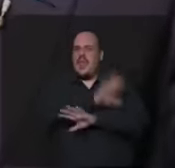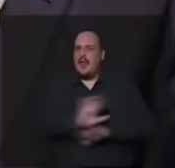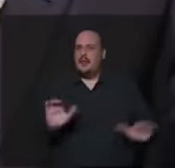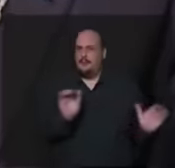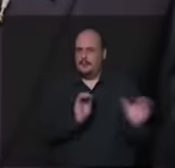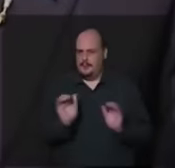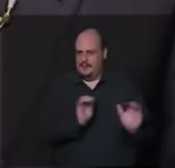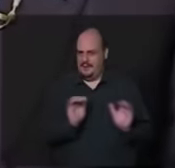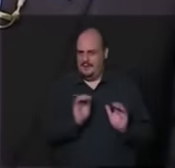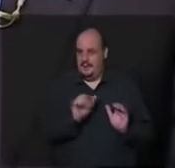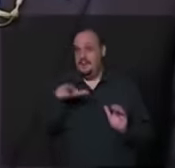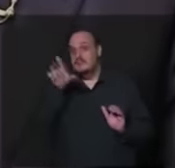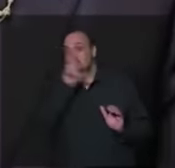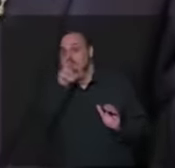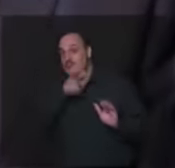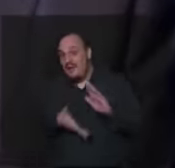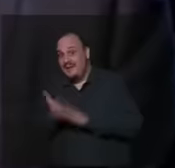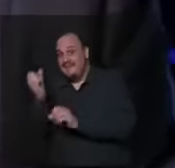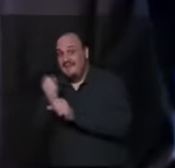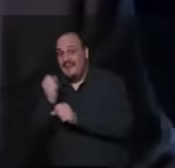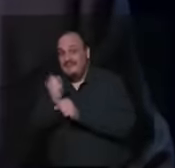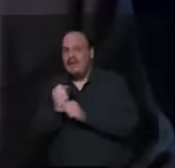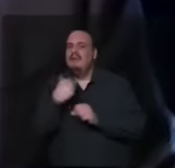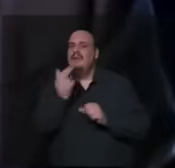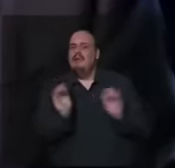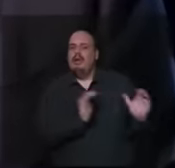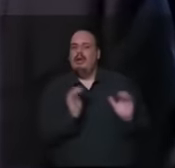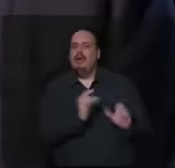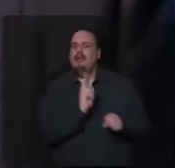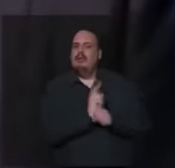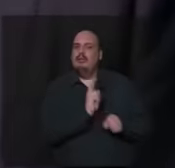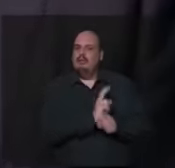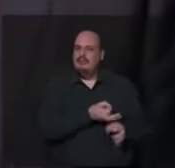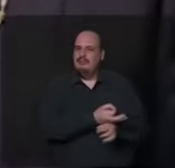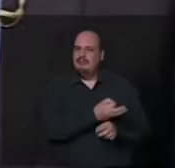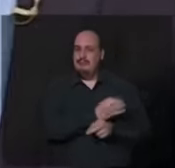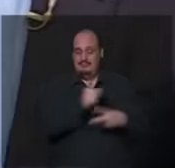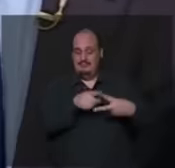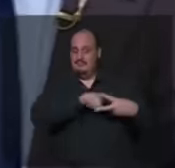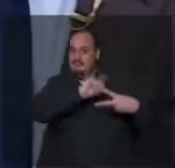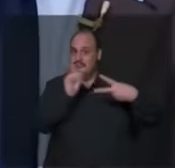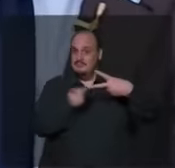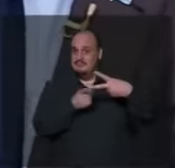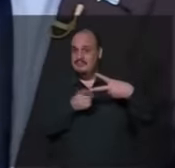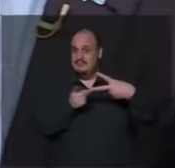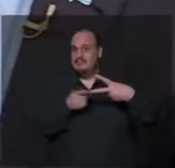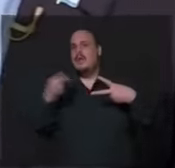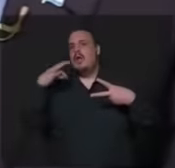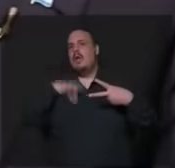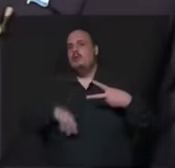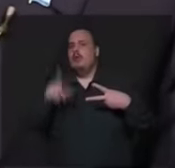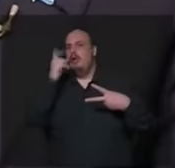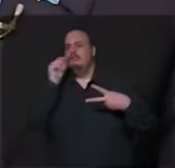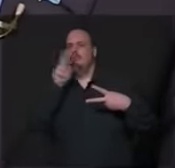que mientras van a trabajar tengan quien eduque y cuide a sus hijos. La otra vinculada al tema de igual remuneración por